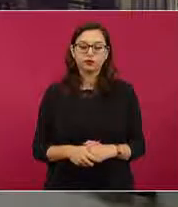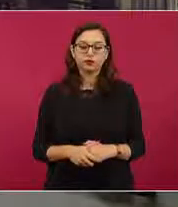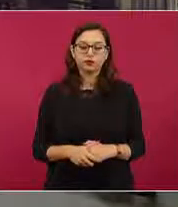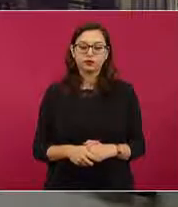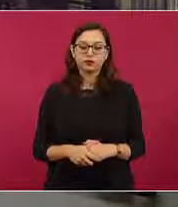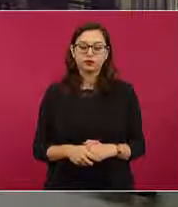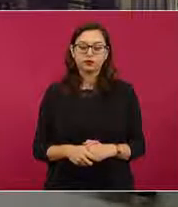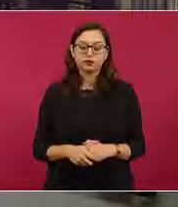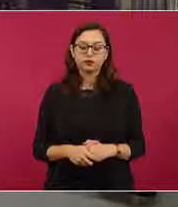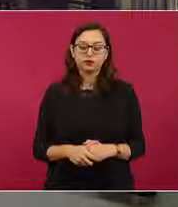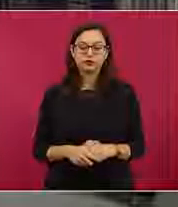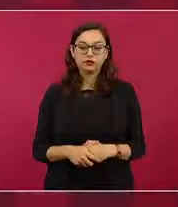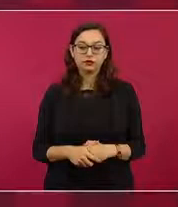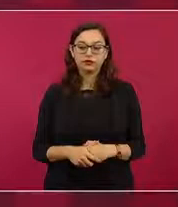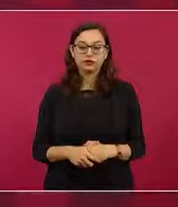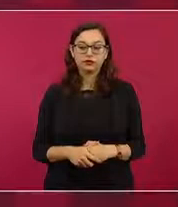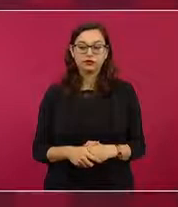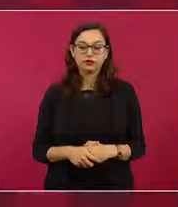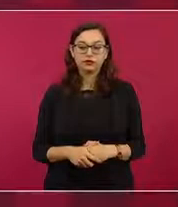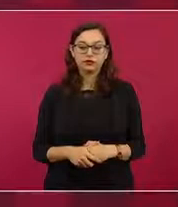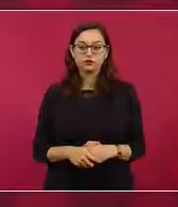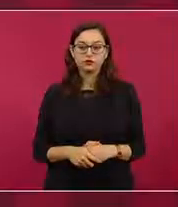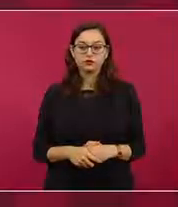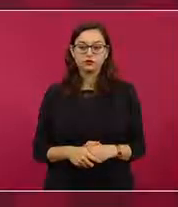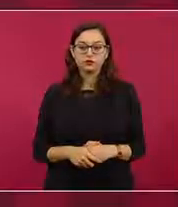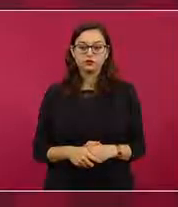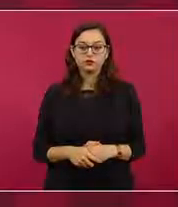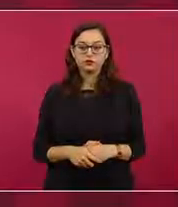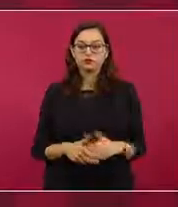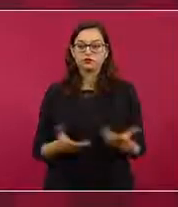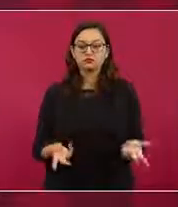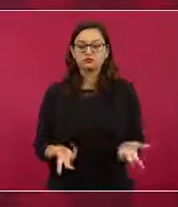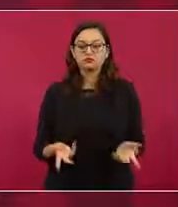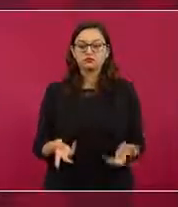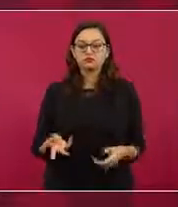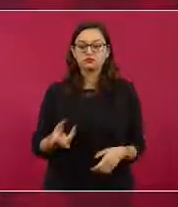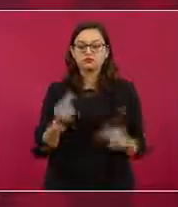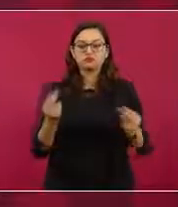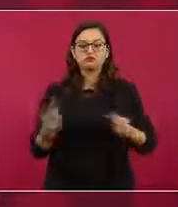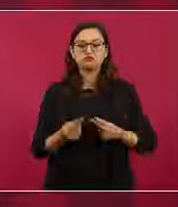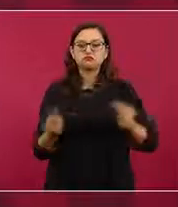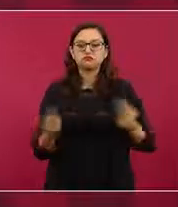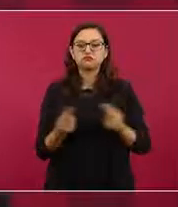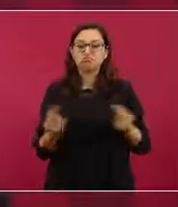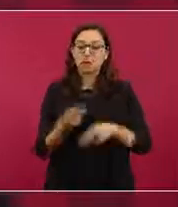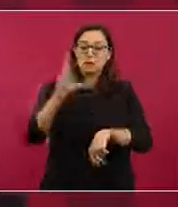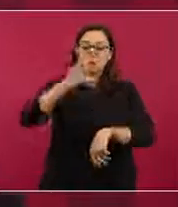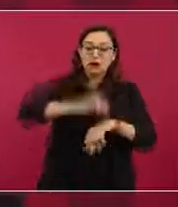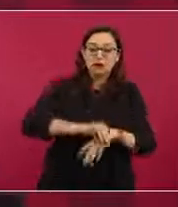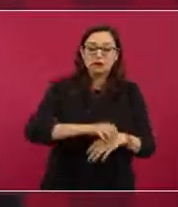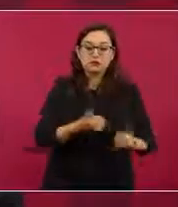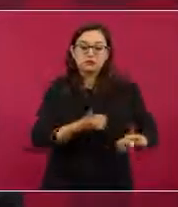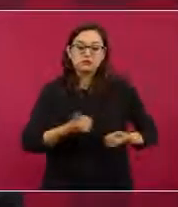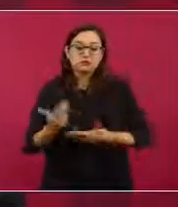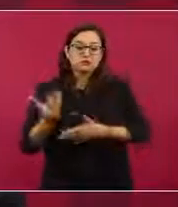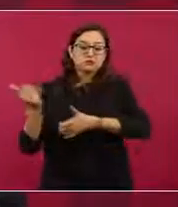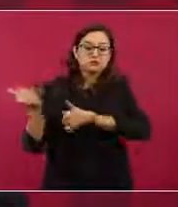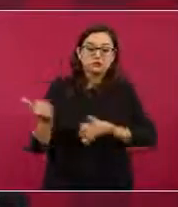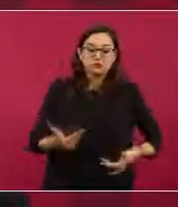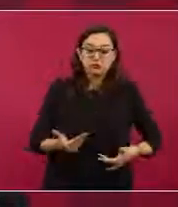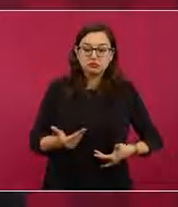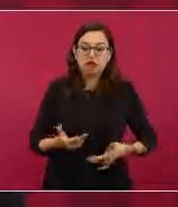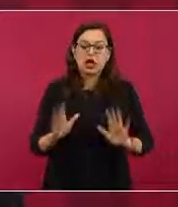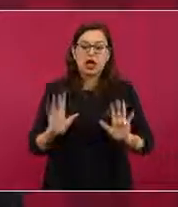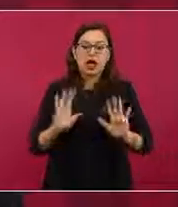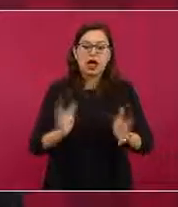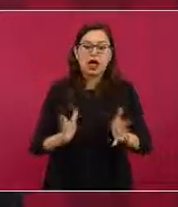No lo consideramos necesario ahorita, porque hay, como ya dije, hay un comité que toma las decisiones sobre ese permisos de exportación y esa es la